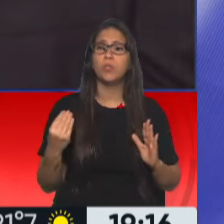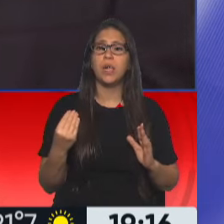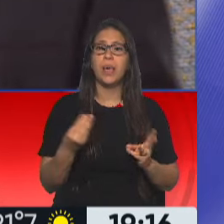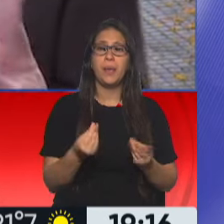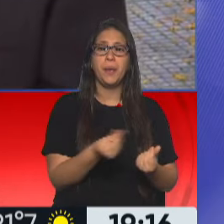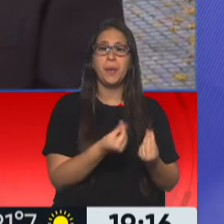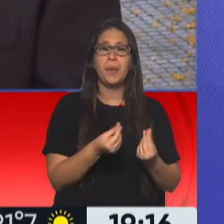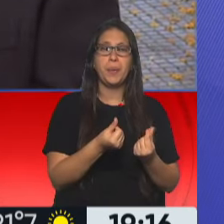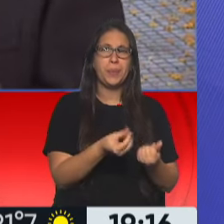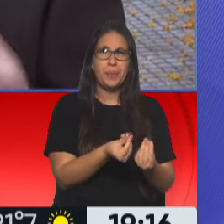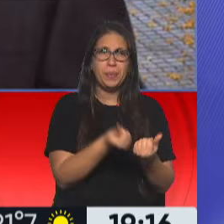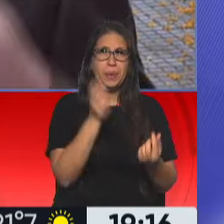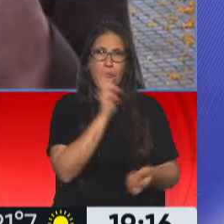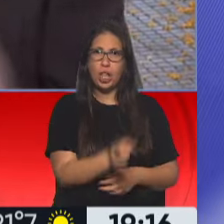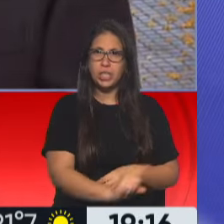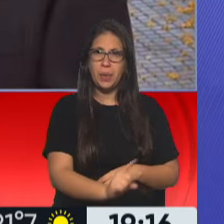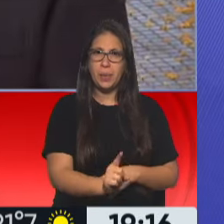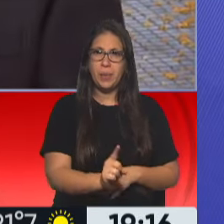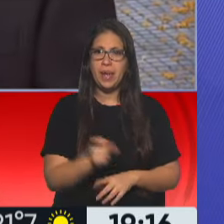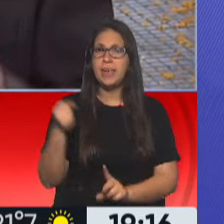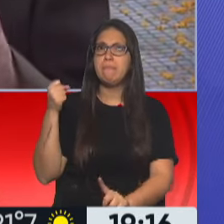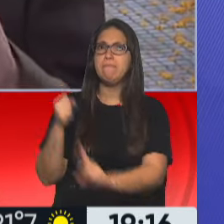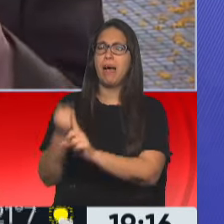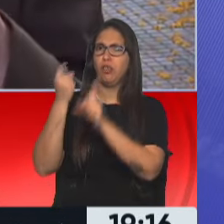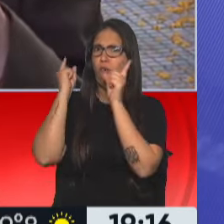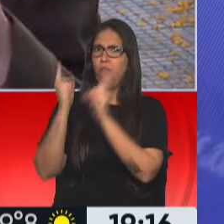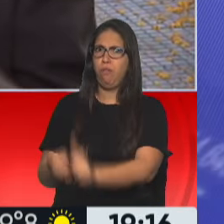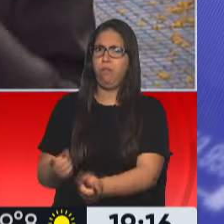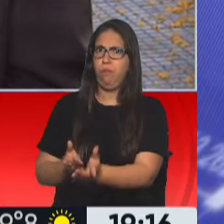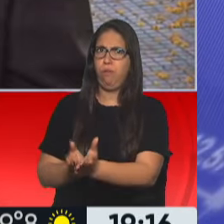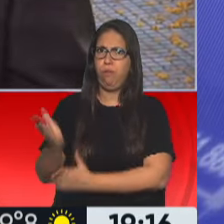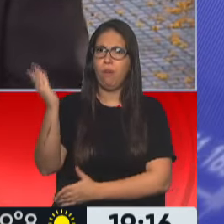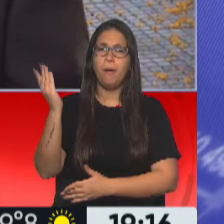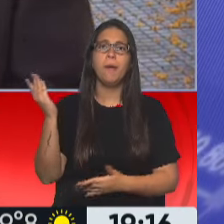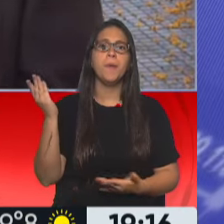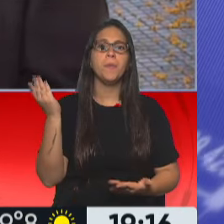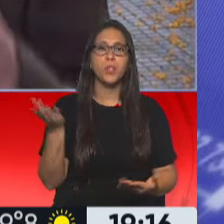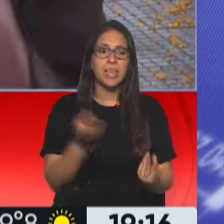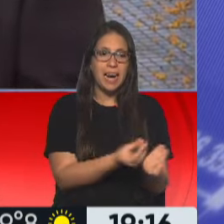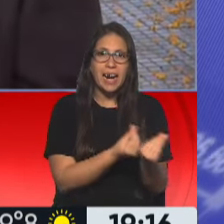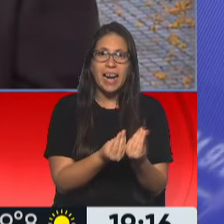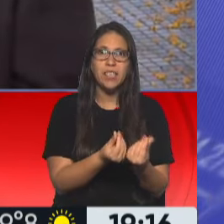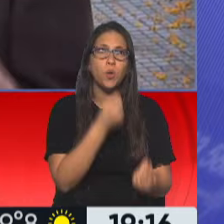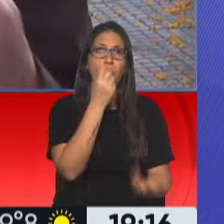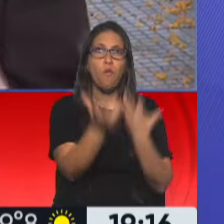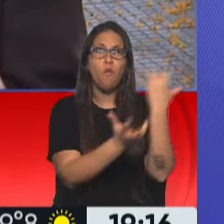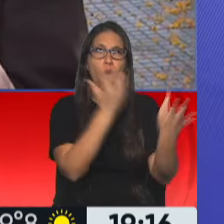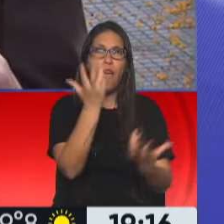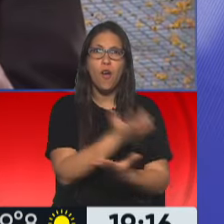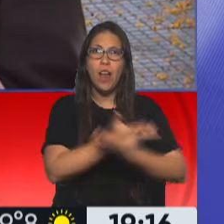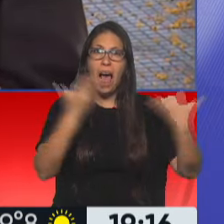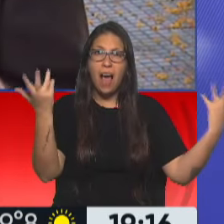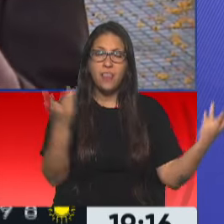Residuos invisibles, impactos permanentes. Entonces, los restos que pueden quedar después de un incendio de este